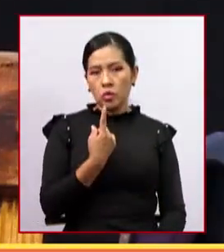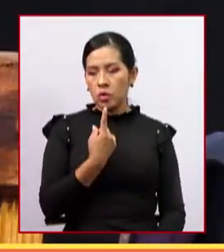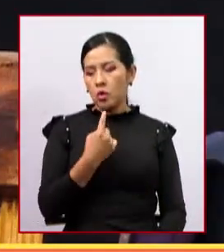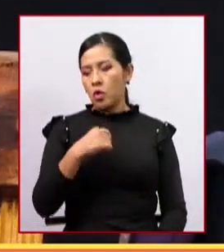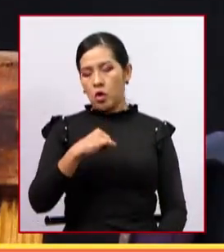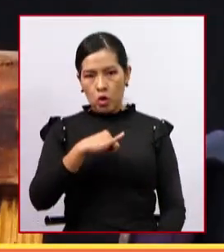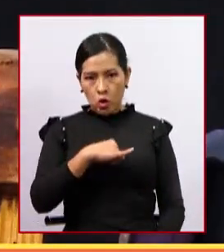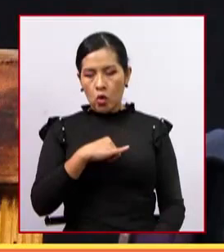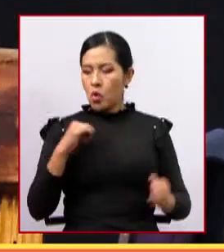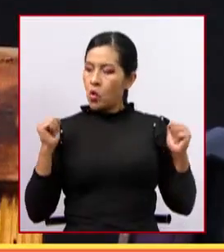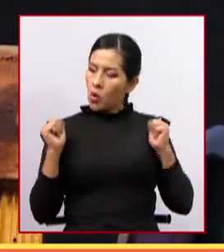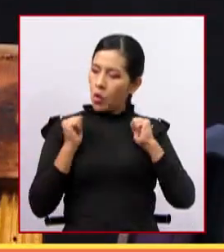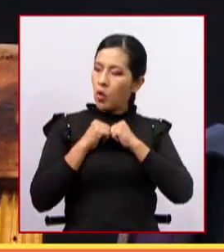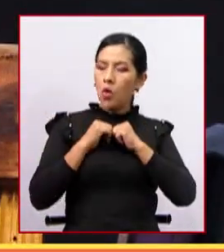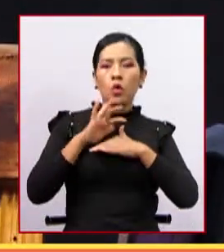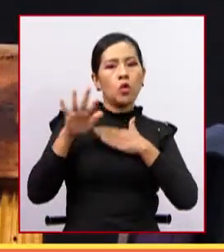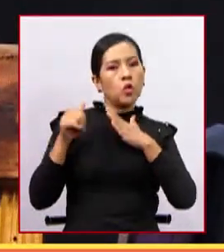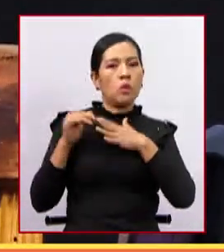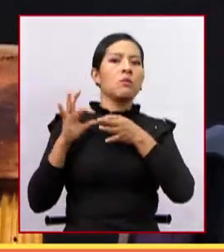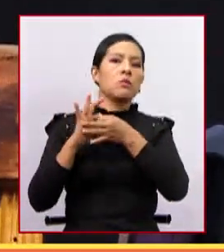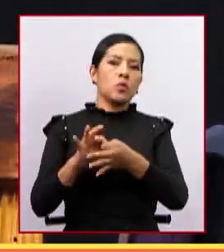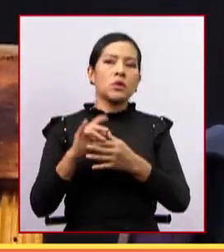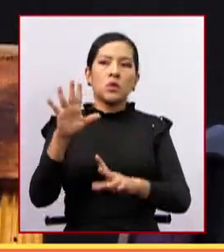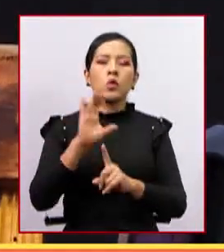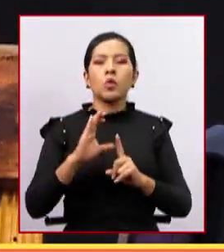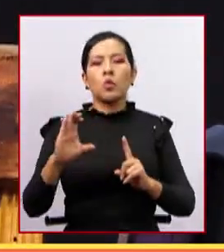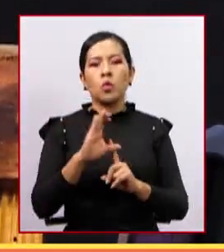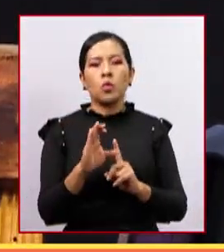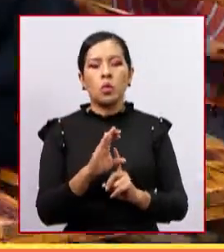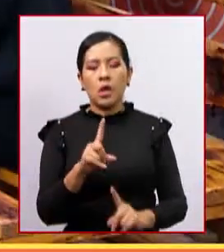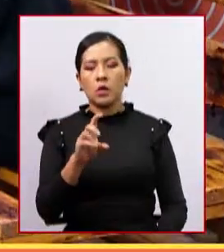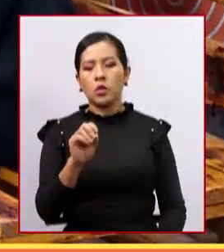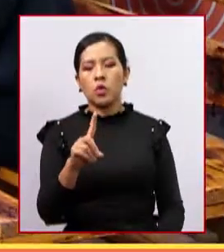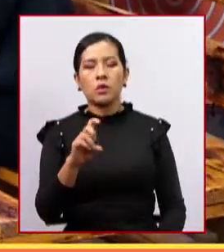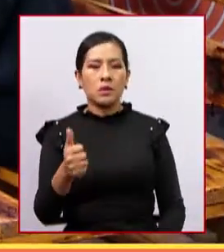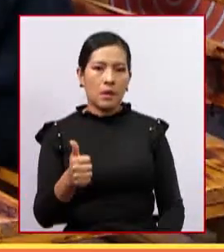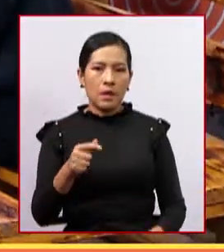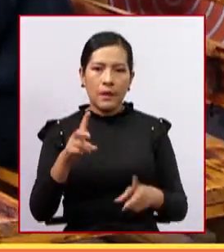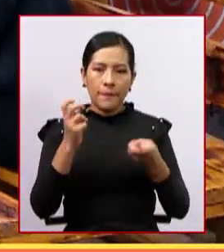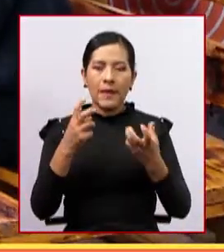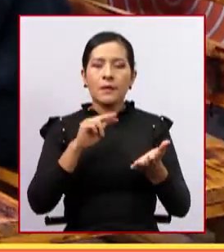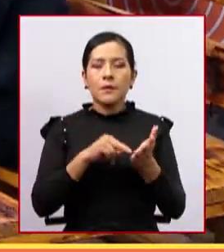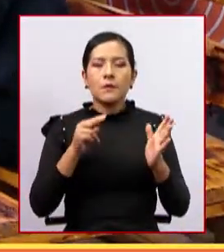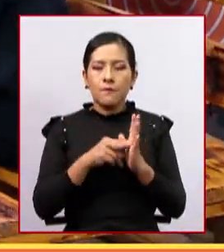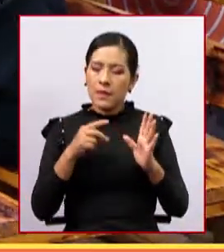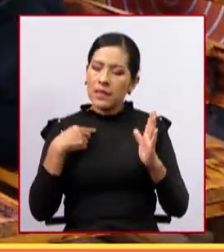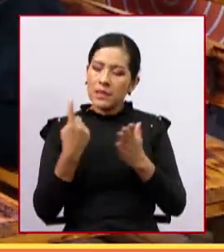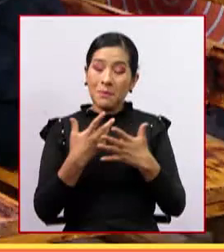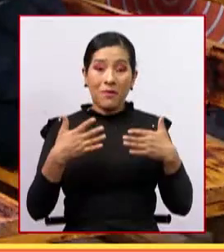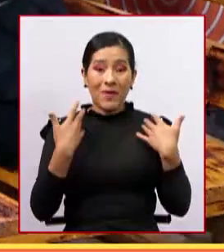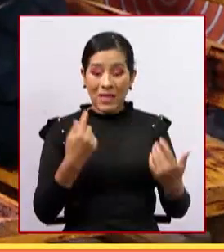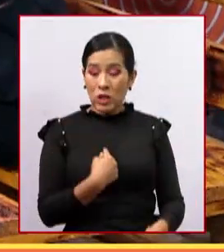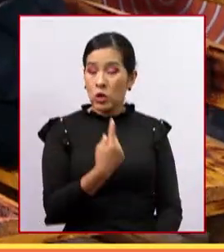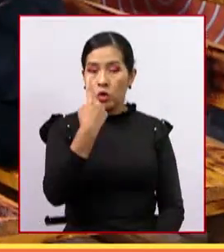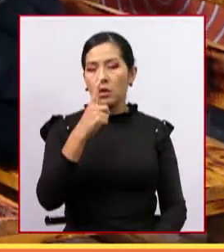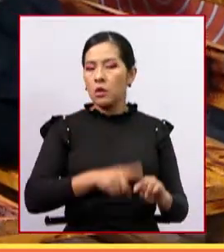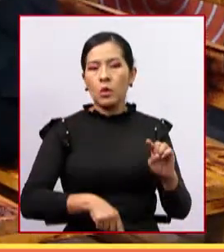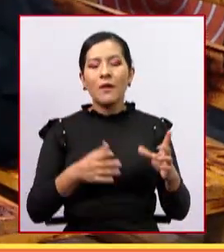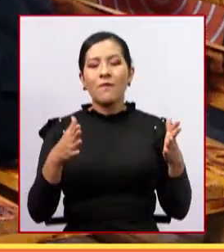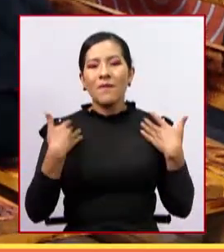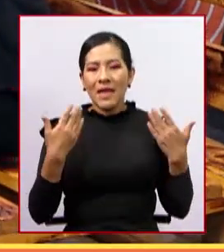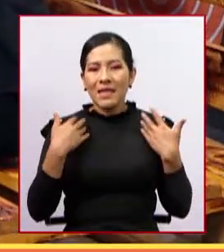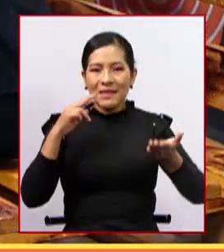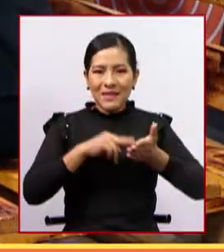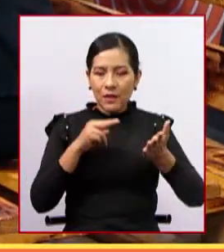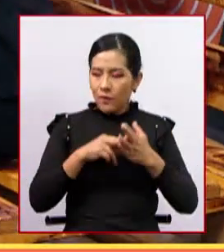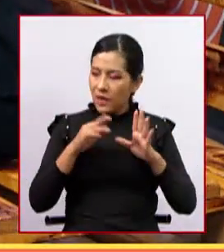tiene una filosofía por detrás de la cultura xhosa, que es eso, es la complementariedad de la felicidad, está en,